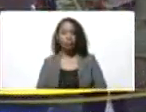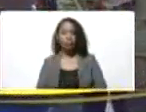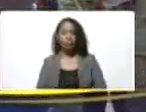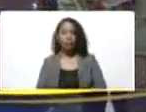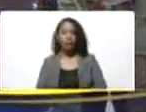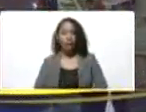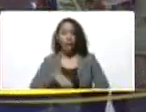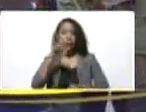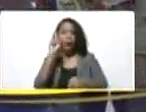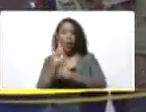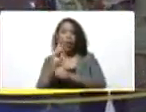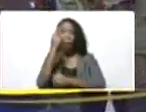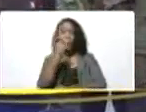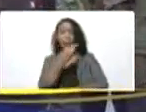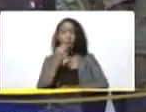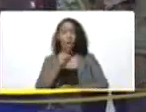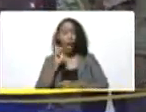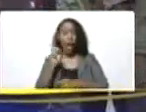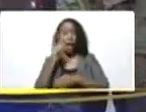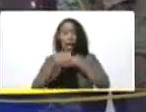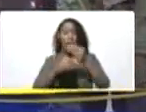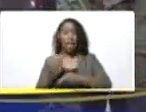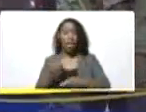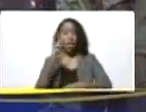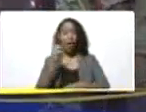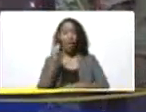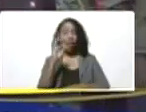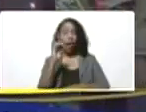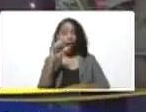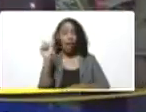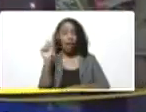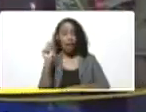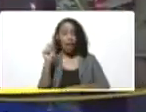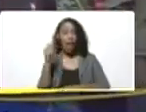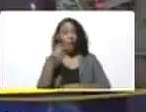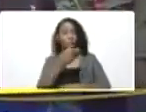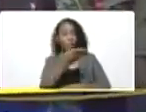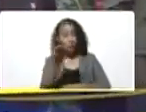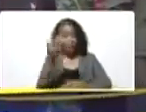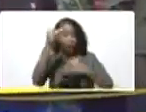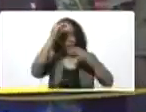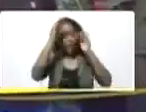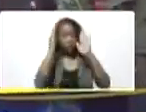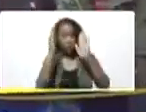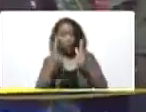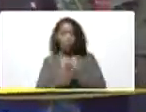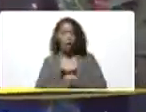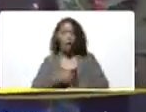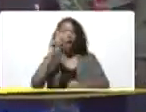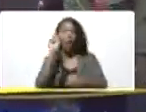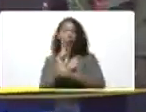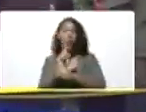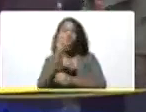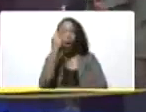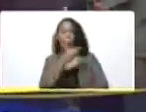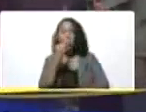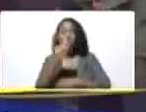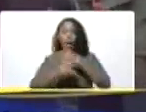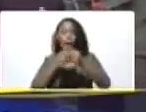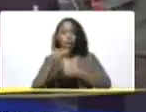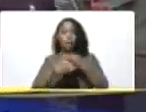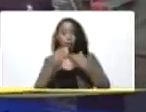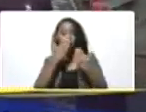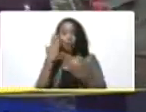La única promesa que él hizo, Rafael Caldera, muchachos, escuchen. ¿Cuál fue la única promesa que hizo Pedro Infante?